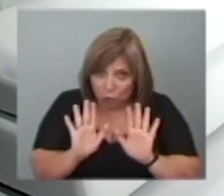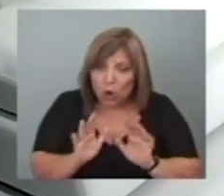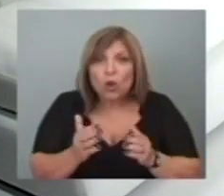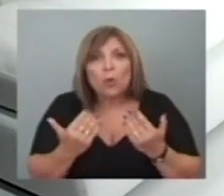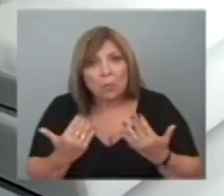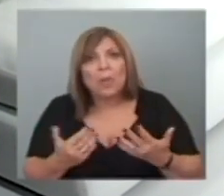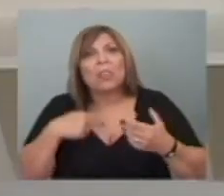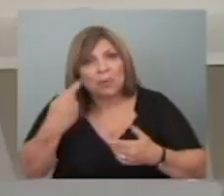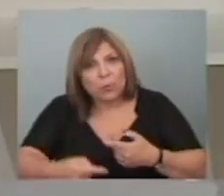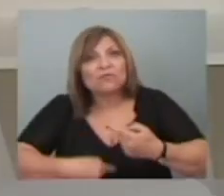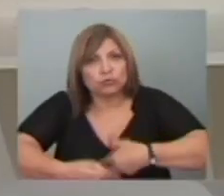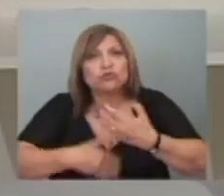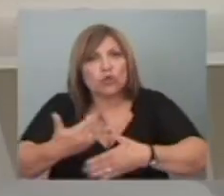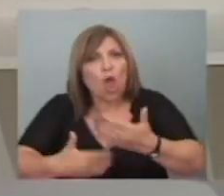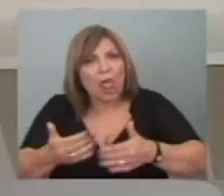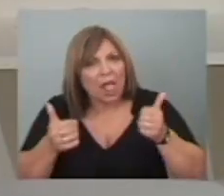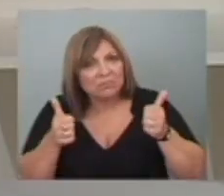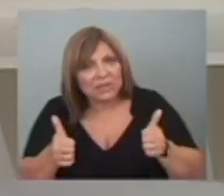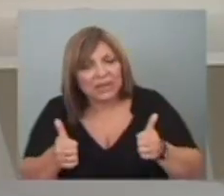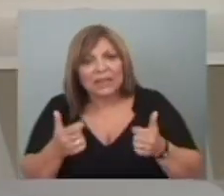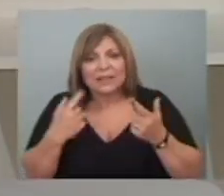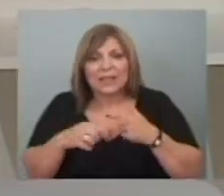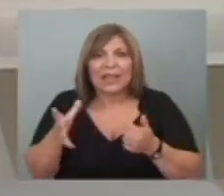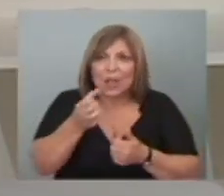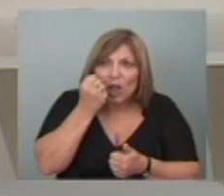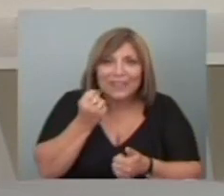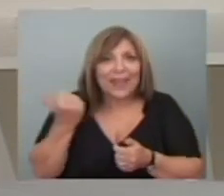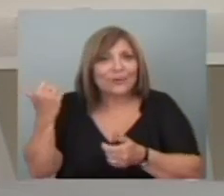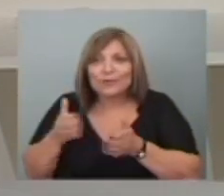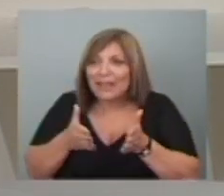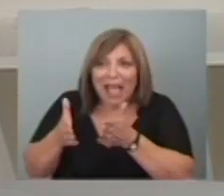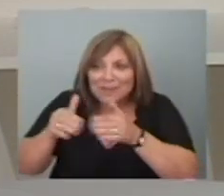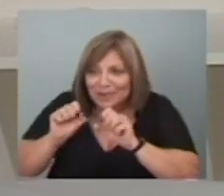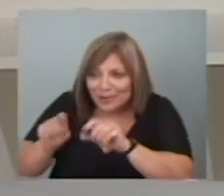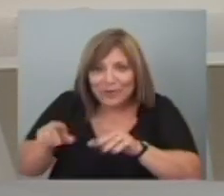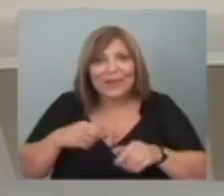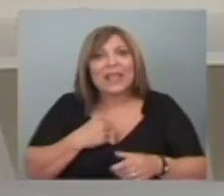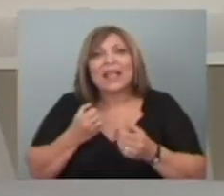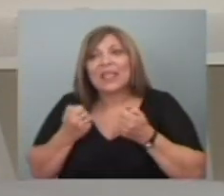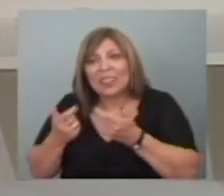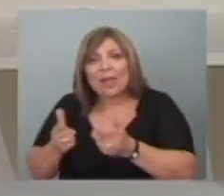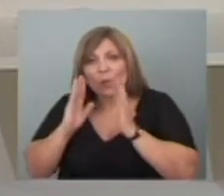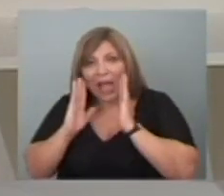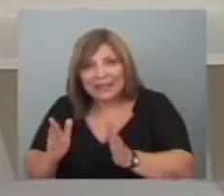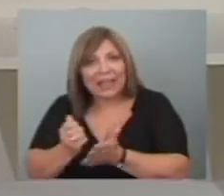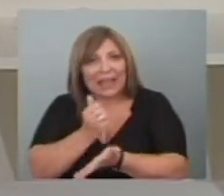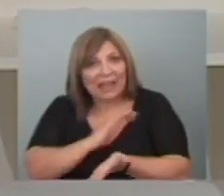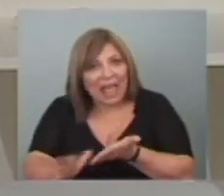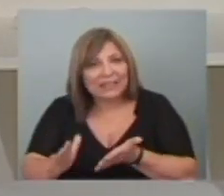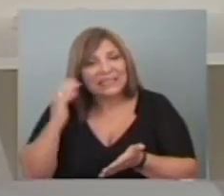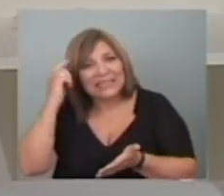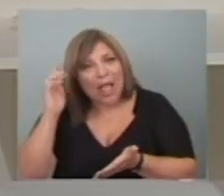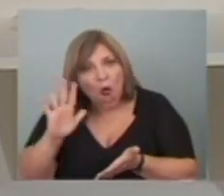después funciona. Después funciona, ya encontraron su camino. Nosotros damos asistencia psicológica, que es gratuita, y